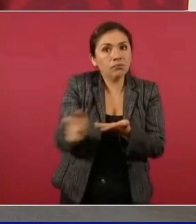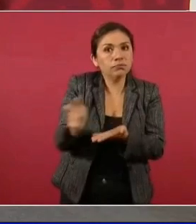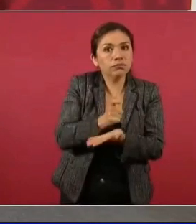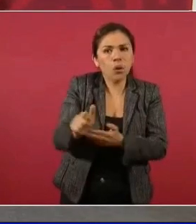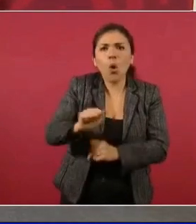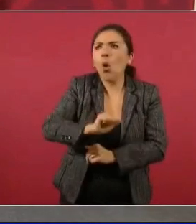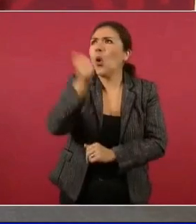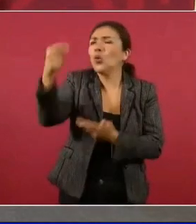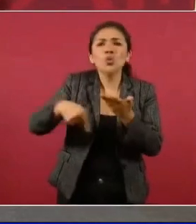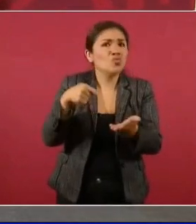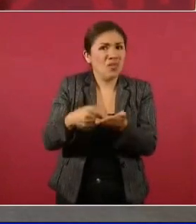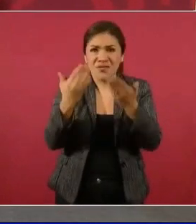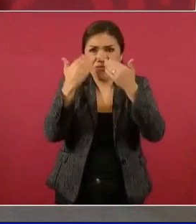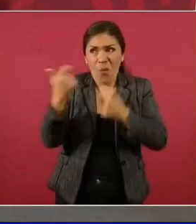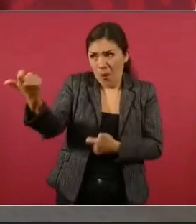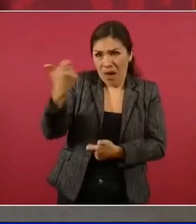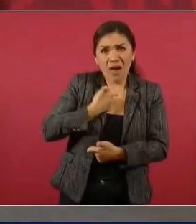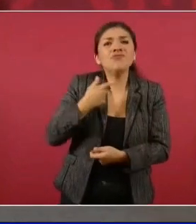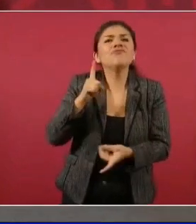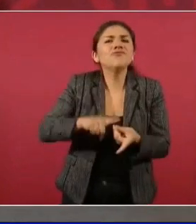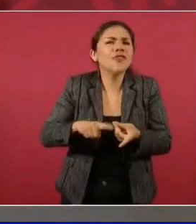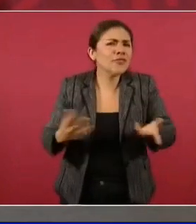ninguna fuente de ingresos.